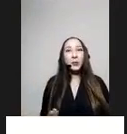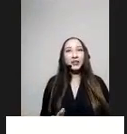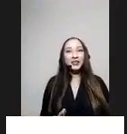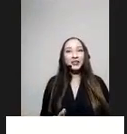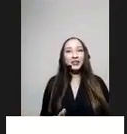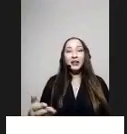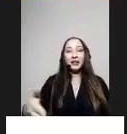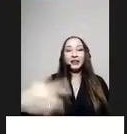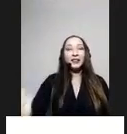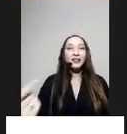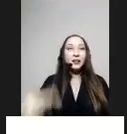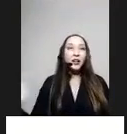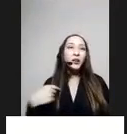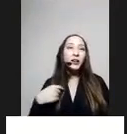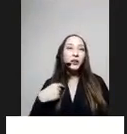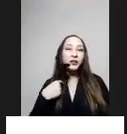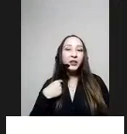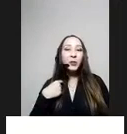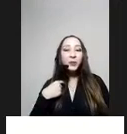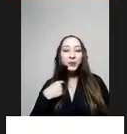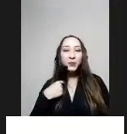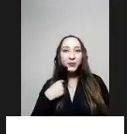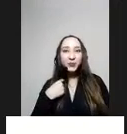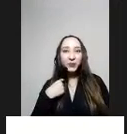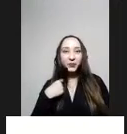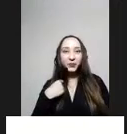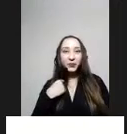como pensamos. Si me ayudas, Rocío.